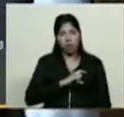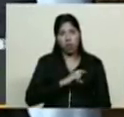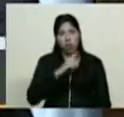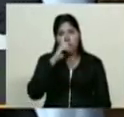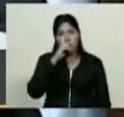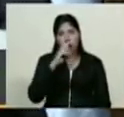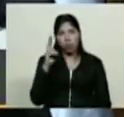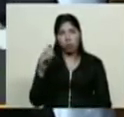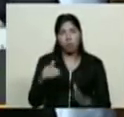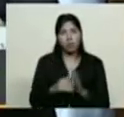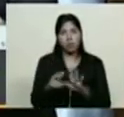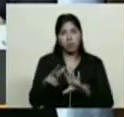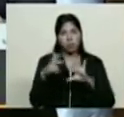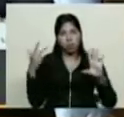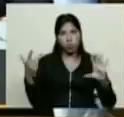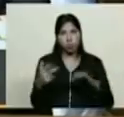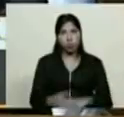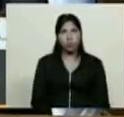año 2018.